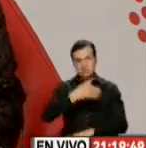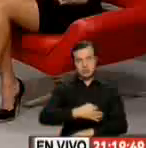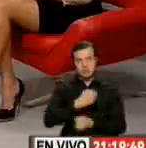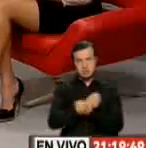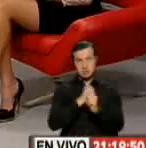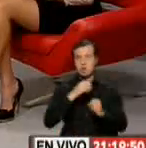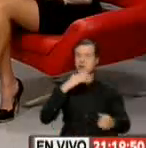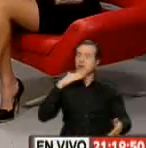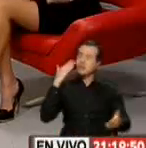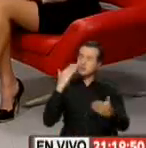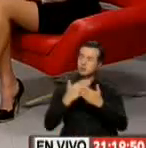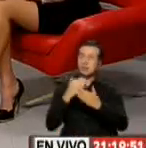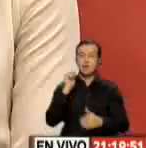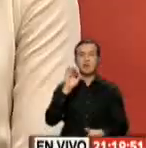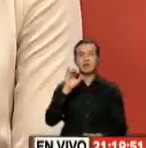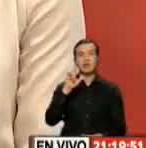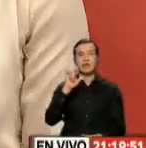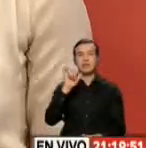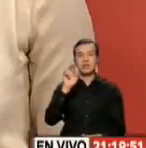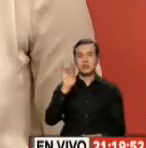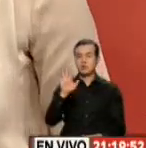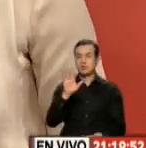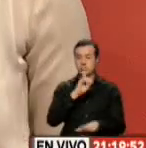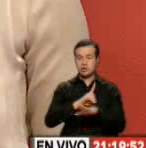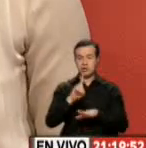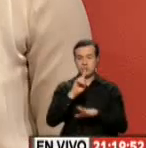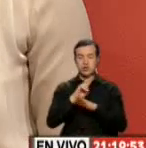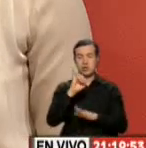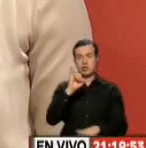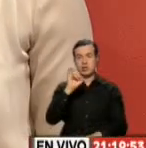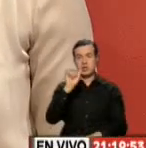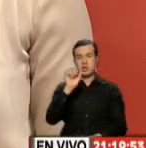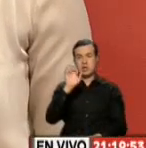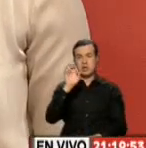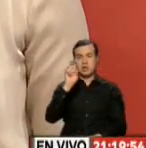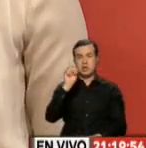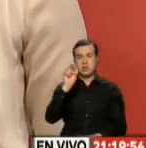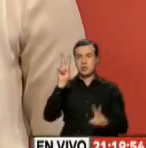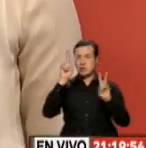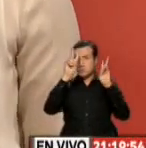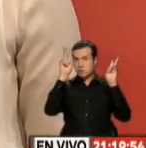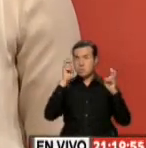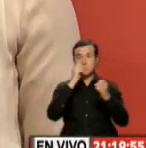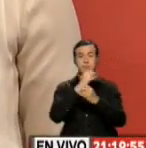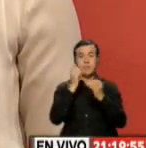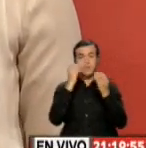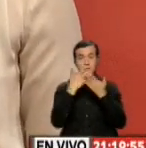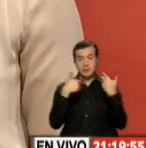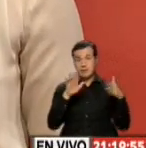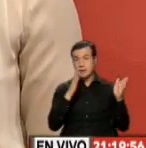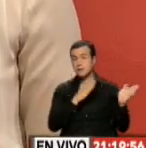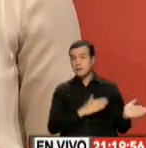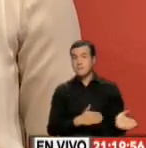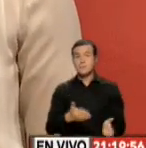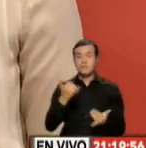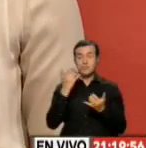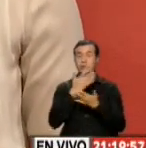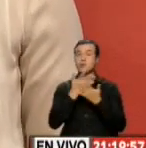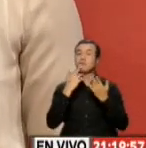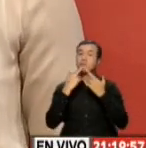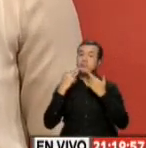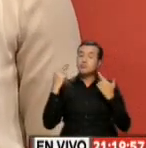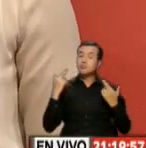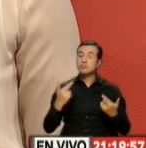Muchísimas gracias. Catalina Barreiro nos acompañaba, directora del IAEN, abordando este tema, estos anuncios que también se han hecho el día de hoy, esta